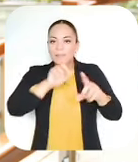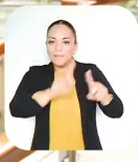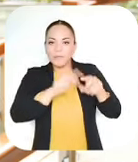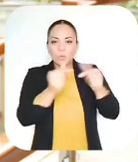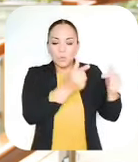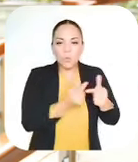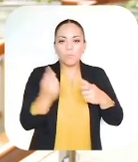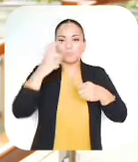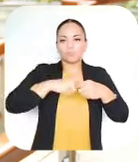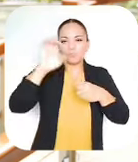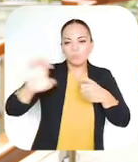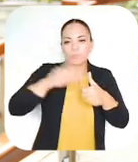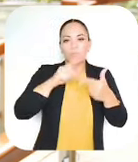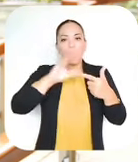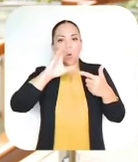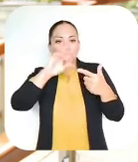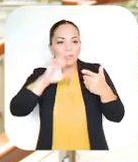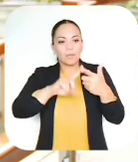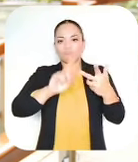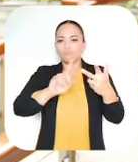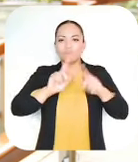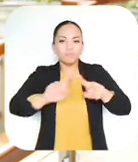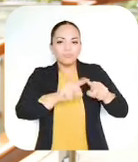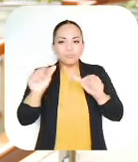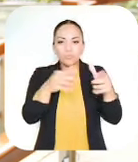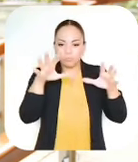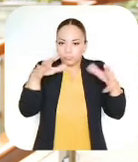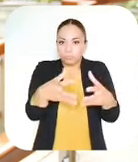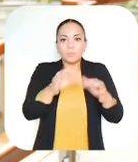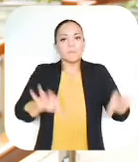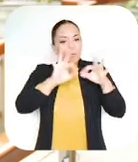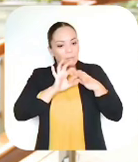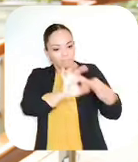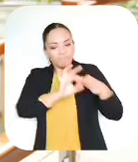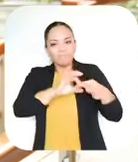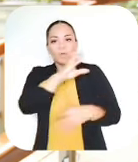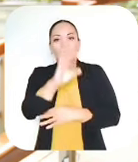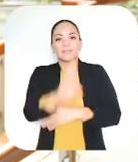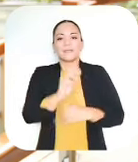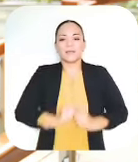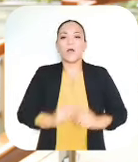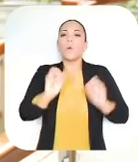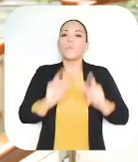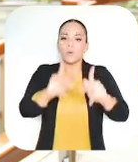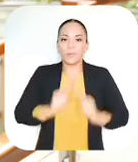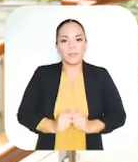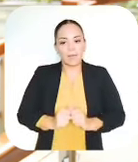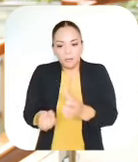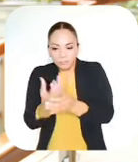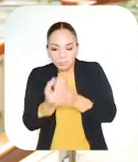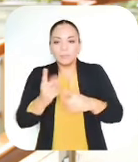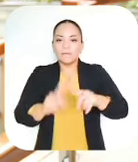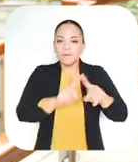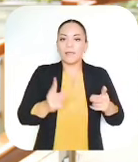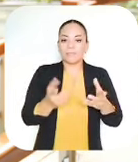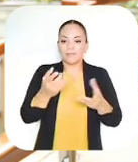participación activa en organismos como la Unión Europea, OCDE, y que lidera otros bloques de países, es fundamental para Costa